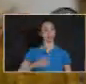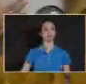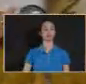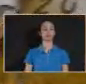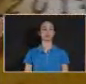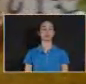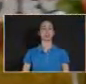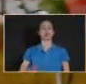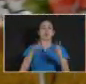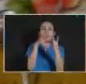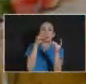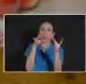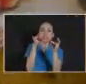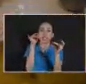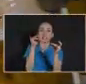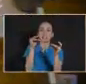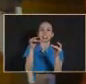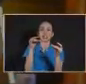el contexto.